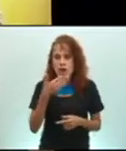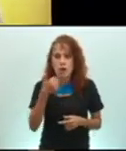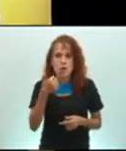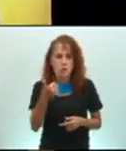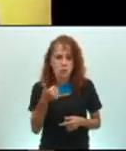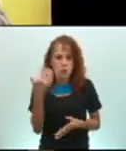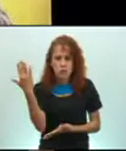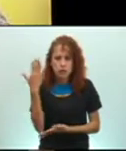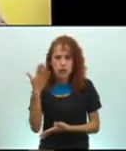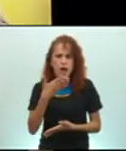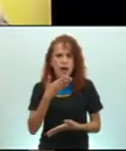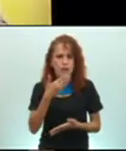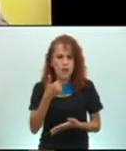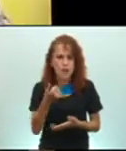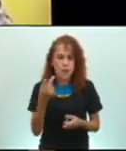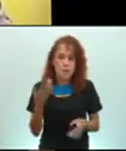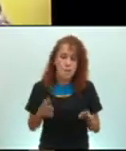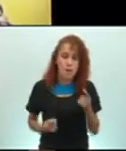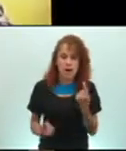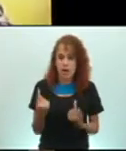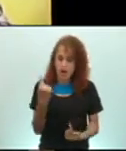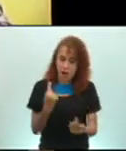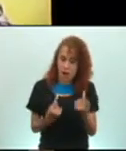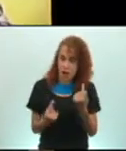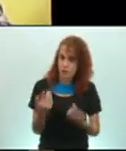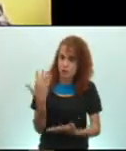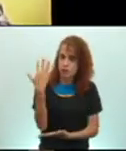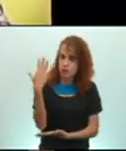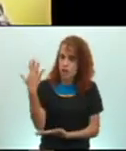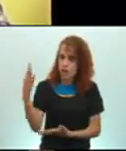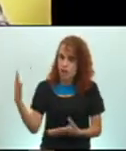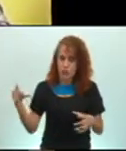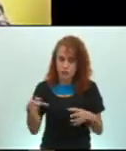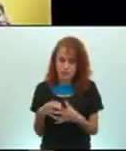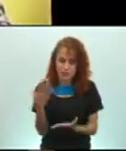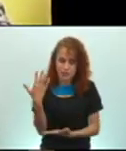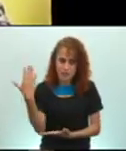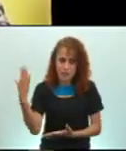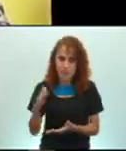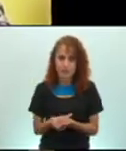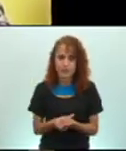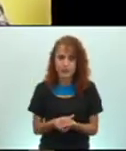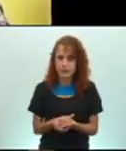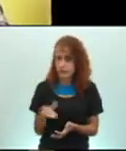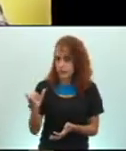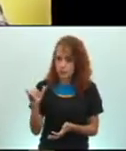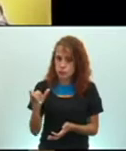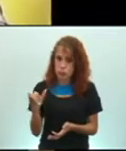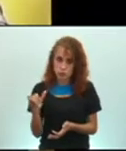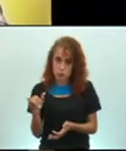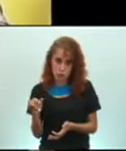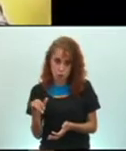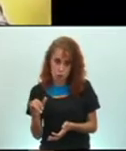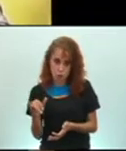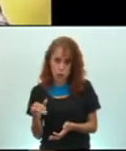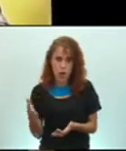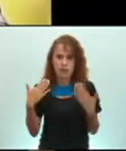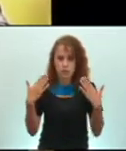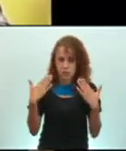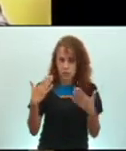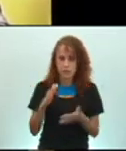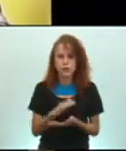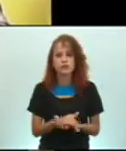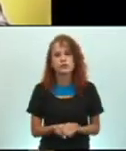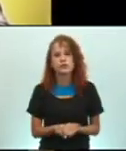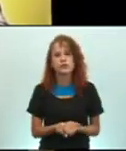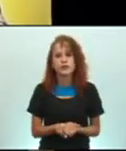el paso de un huracán para algunos ecosistemas. No así cuando la actividad antrópica interviene en un medio